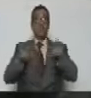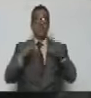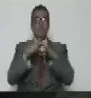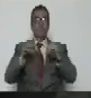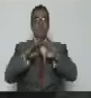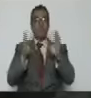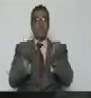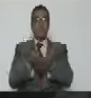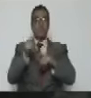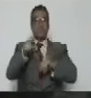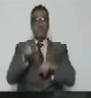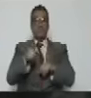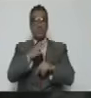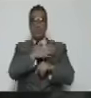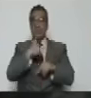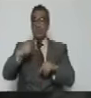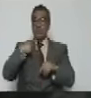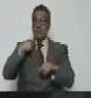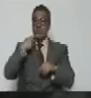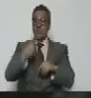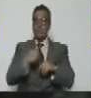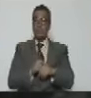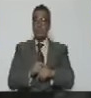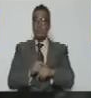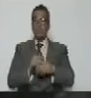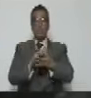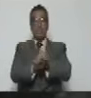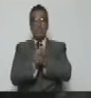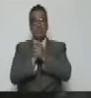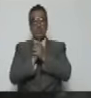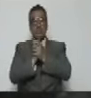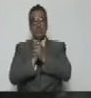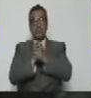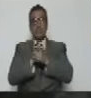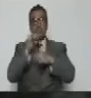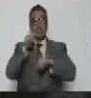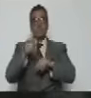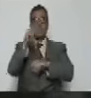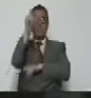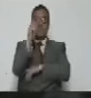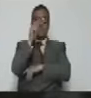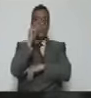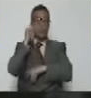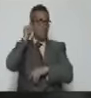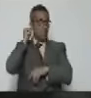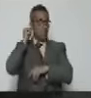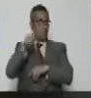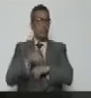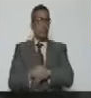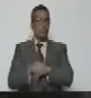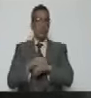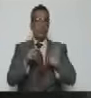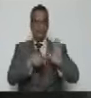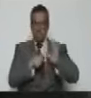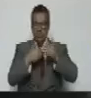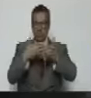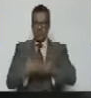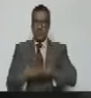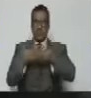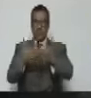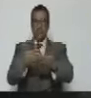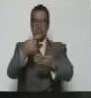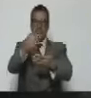mundo. Y así que, queridos y queridas compatriotas, diputados y diputadas, propongo